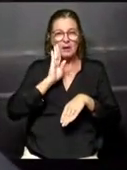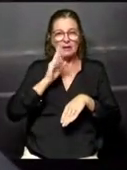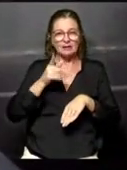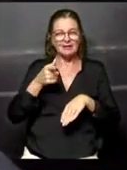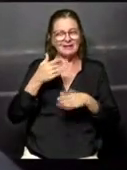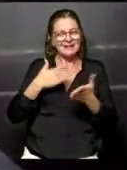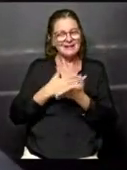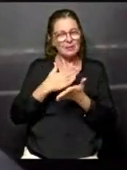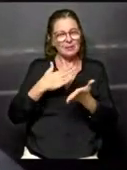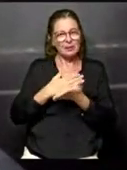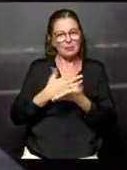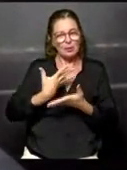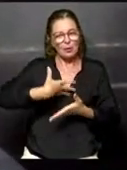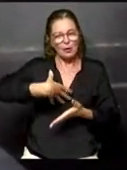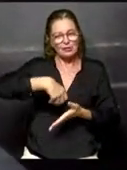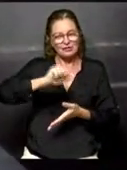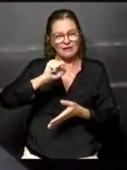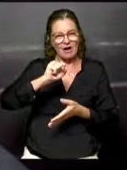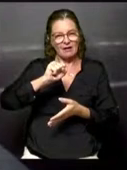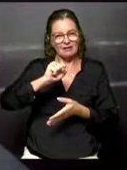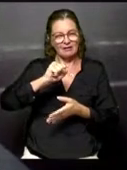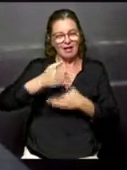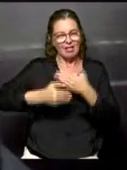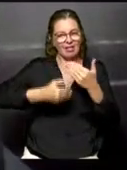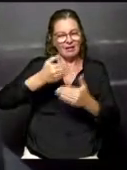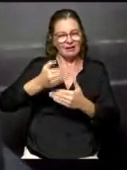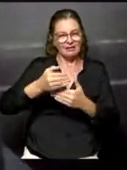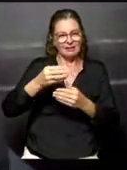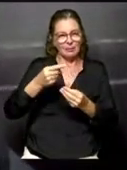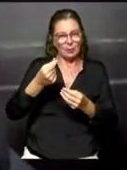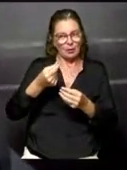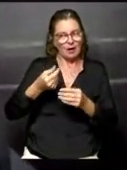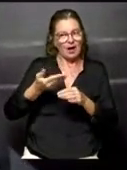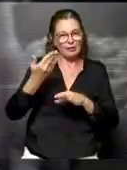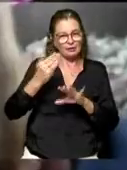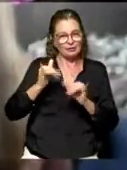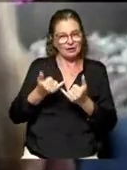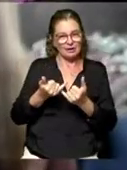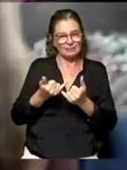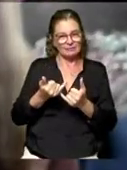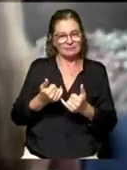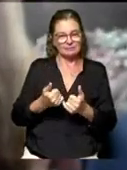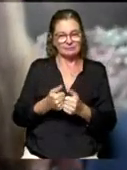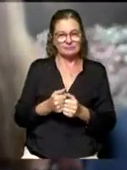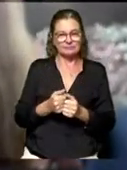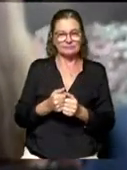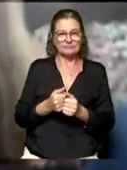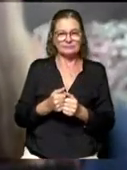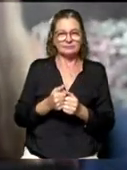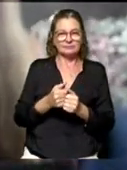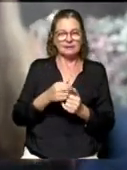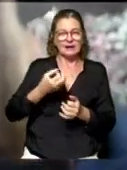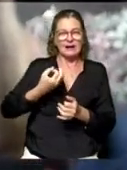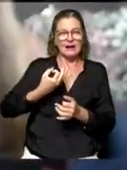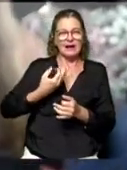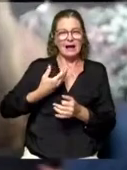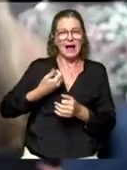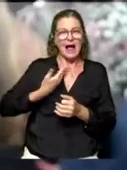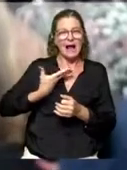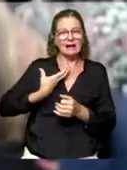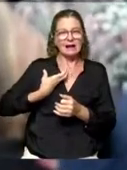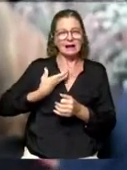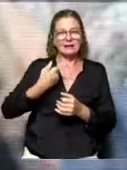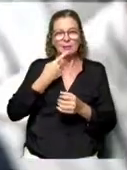se ha empeñado en llevar adelante y que muy caro ya lo está. Alcalde de Los Cerrillos renunció tras